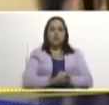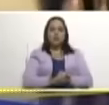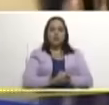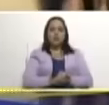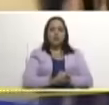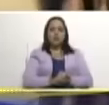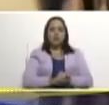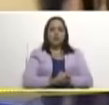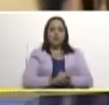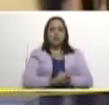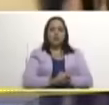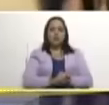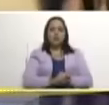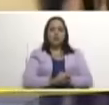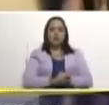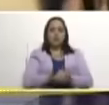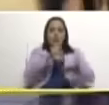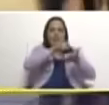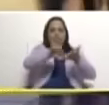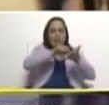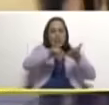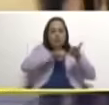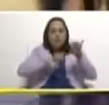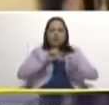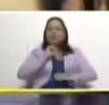En los memorándum secretos,